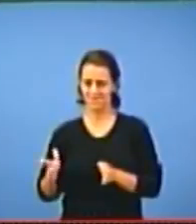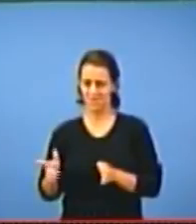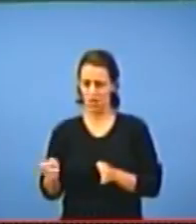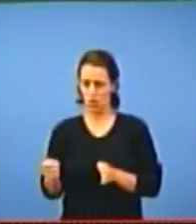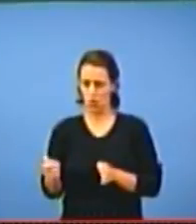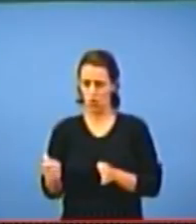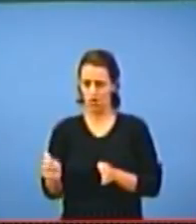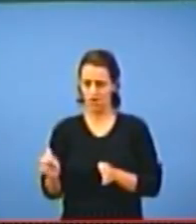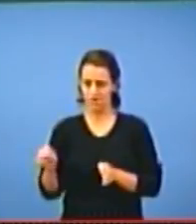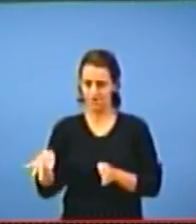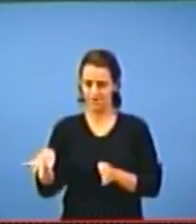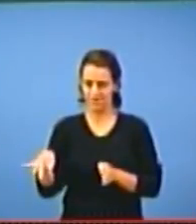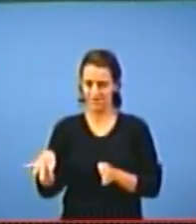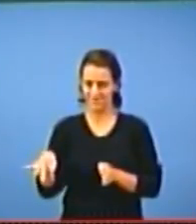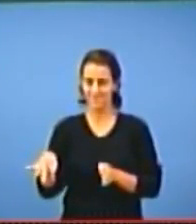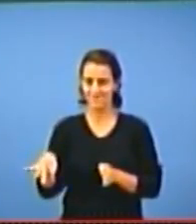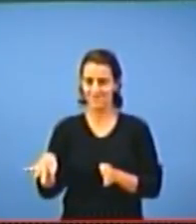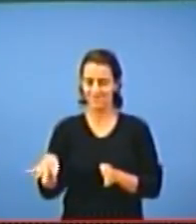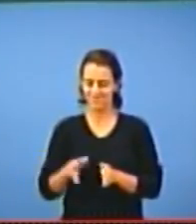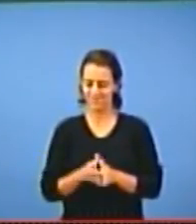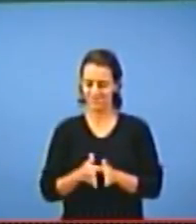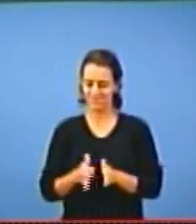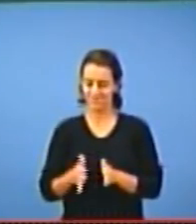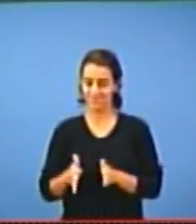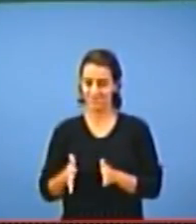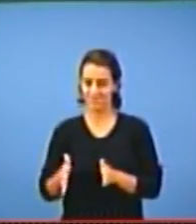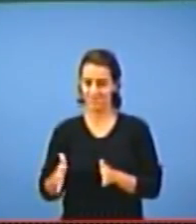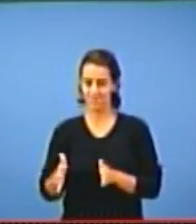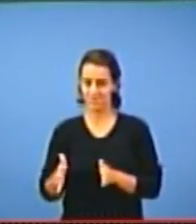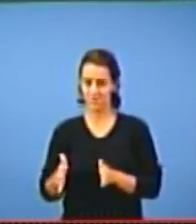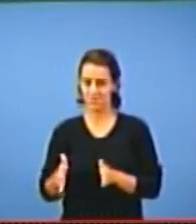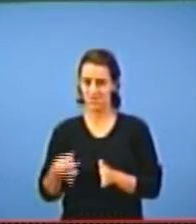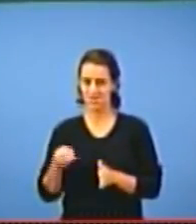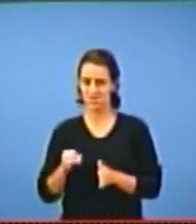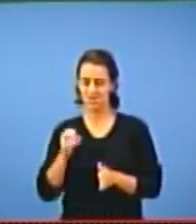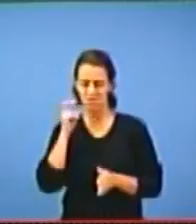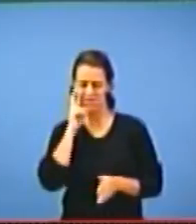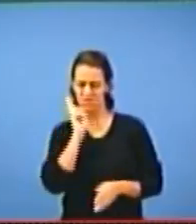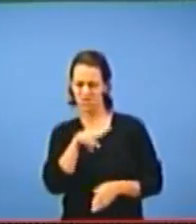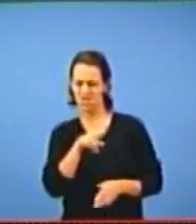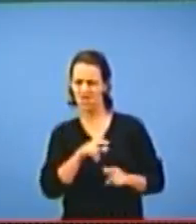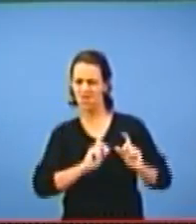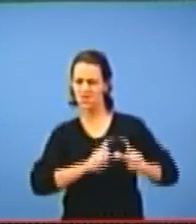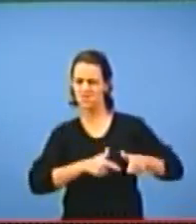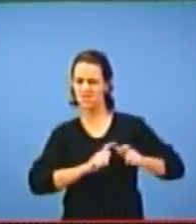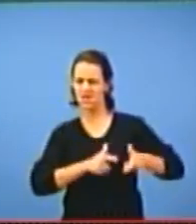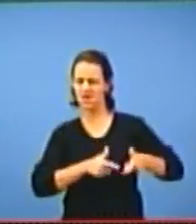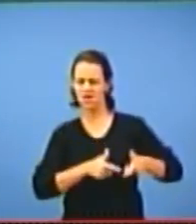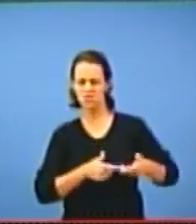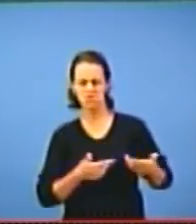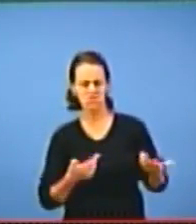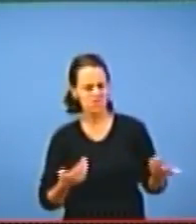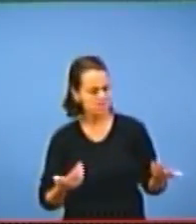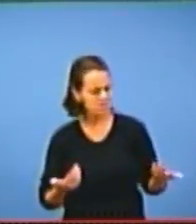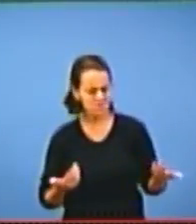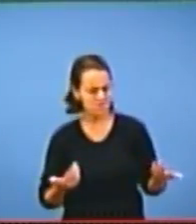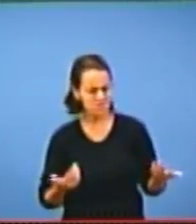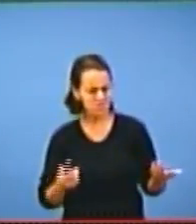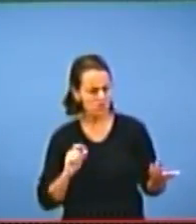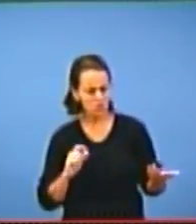pronto el Señor volverá a arrebatar a la iglesia. Cuando uno mira la situación de Israel hoy, tú no ves esto, uno no ve eso. ¿Por